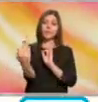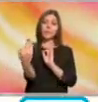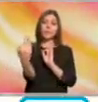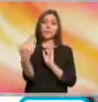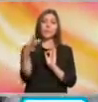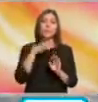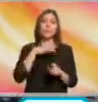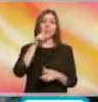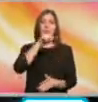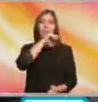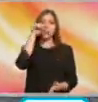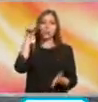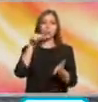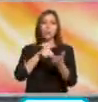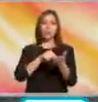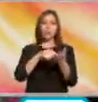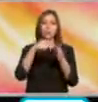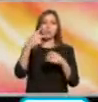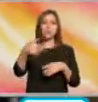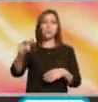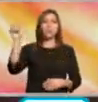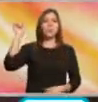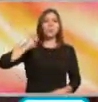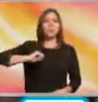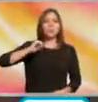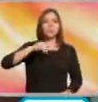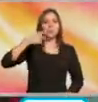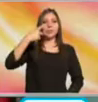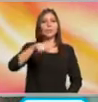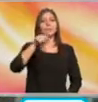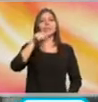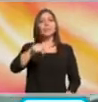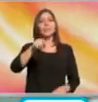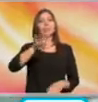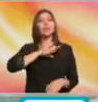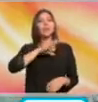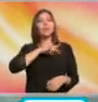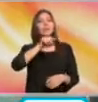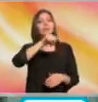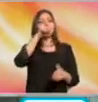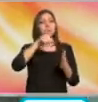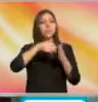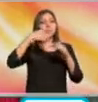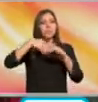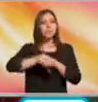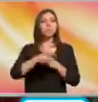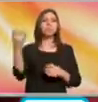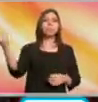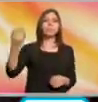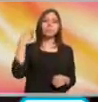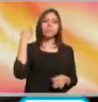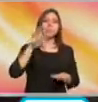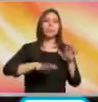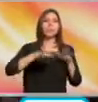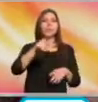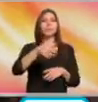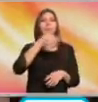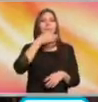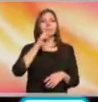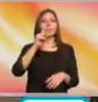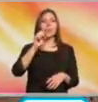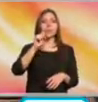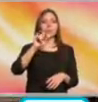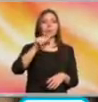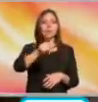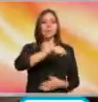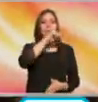lugar que es barroco como ellos solos. Aquí se dan conferencias, a veces hacen el festival de poesía. Este